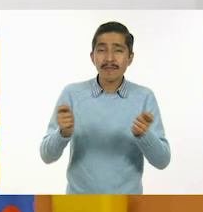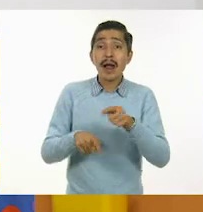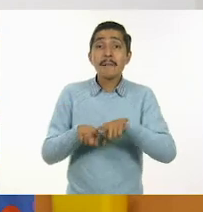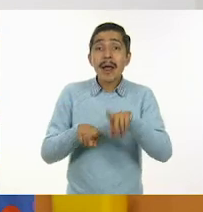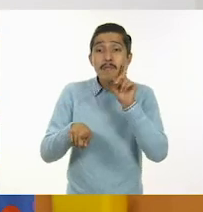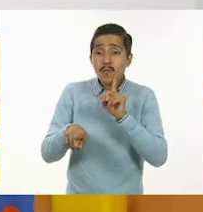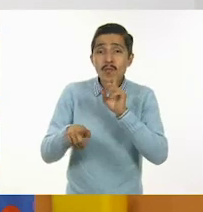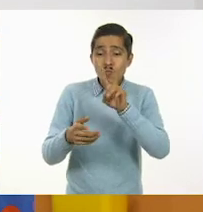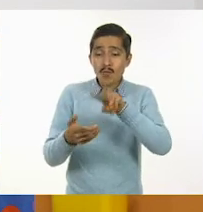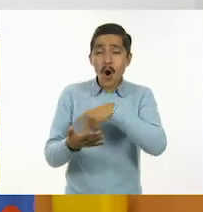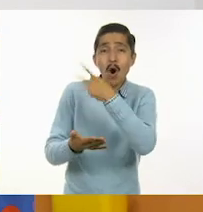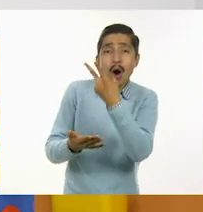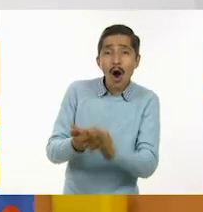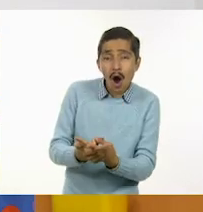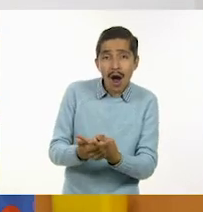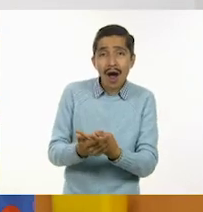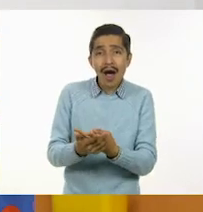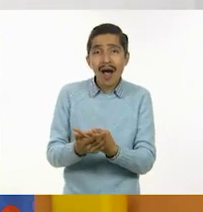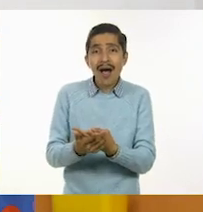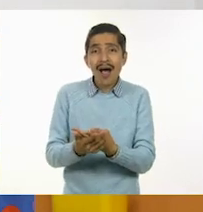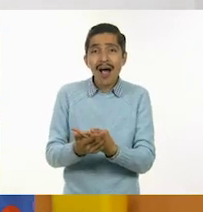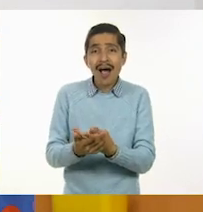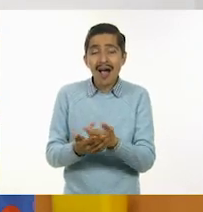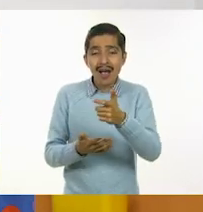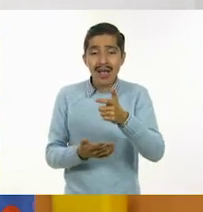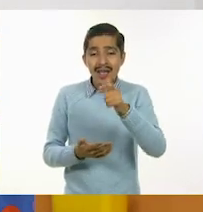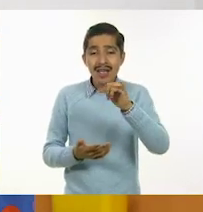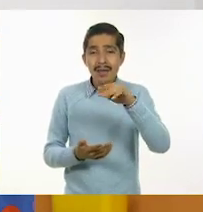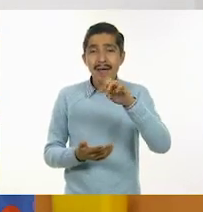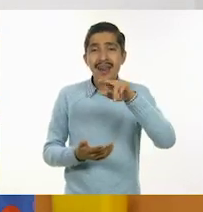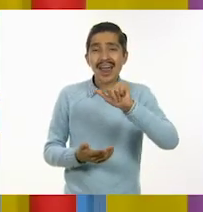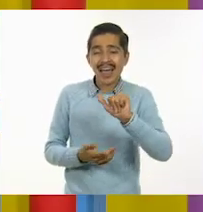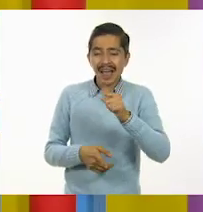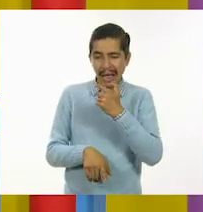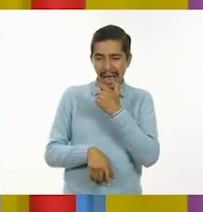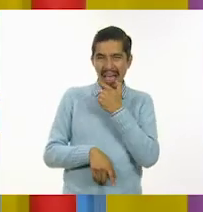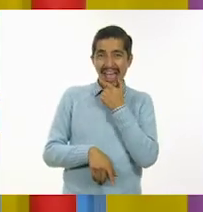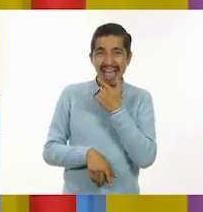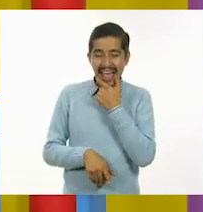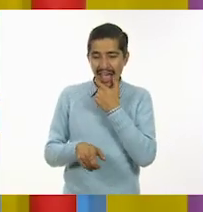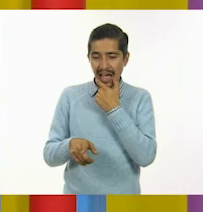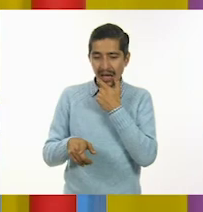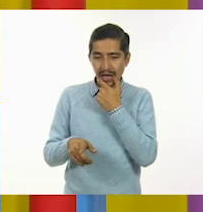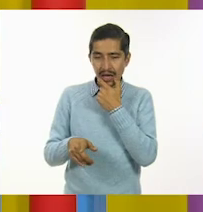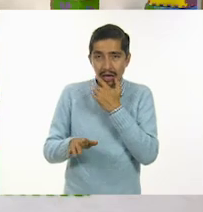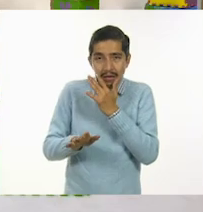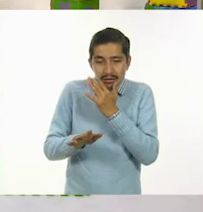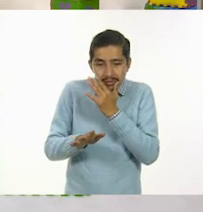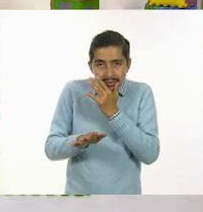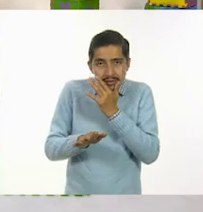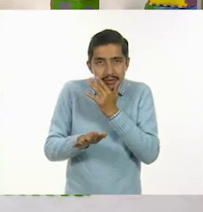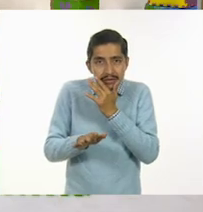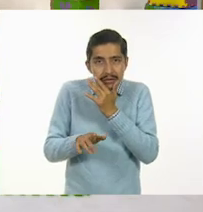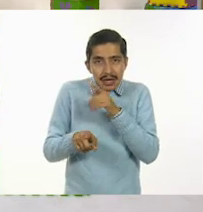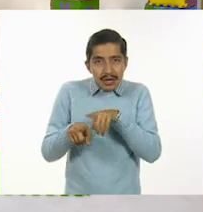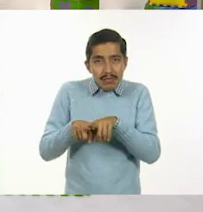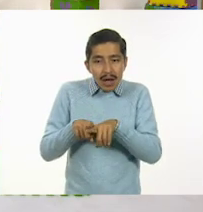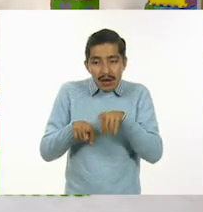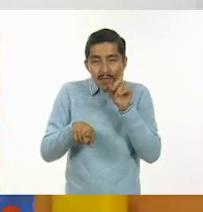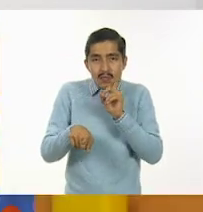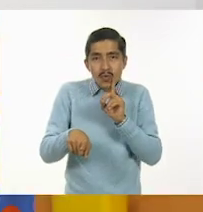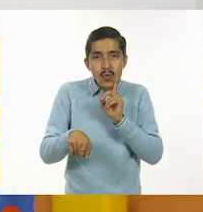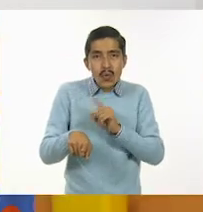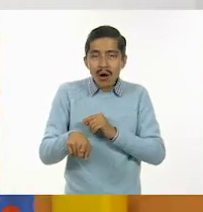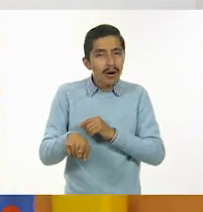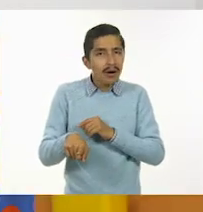cayó y a Jimena le dio mucha risa. Empezó a reír, pero se dio cuenta que a su hermanita no